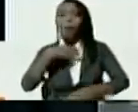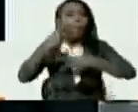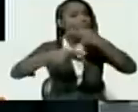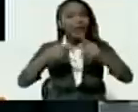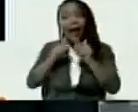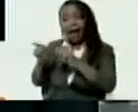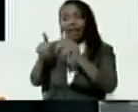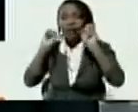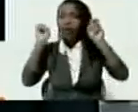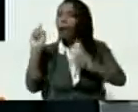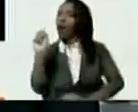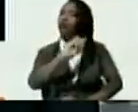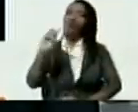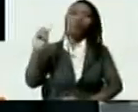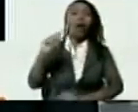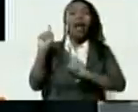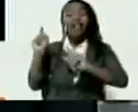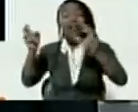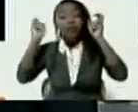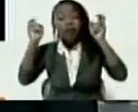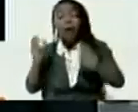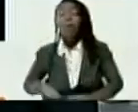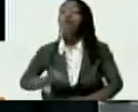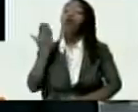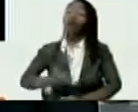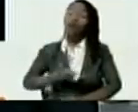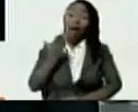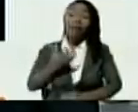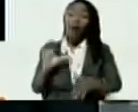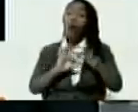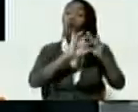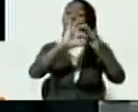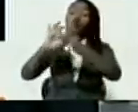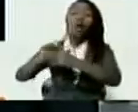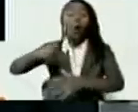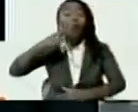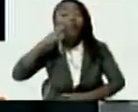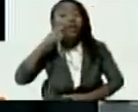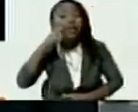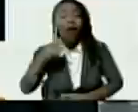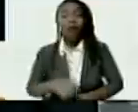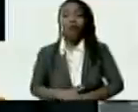este tema. Este es un tema que amerita la unión de la humanidad,